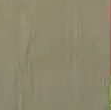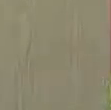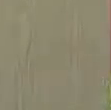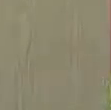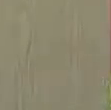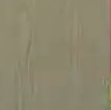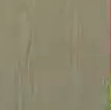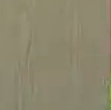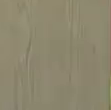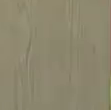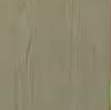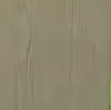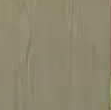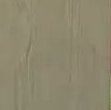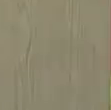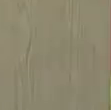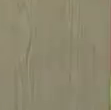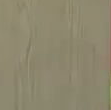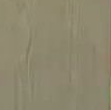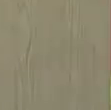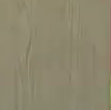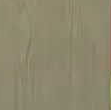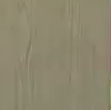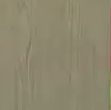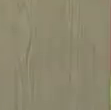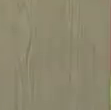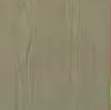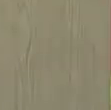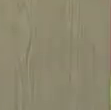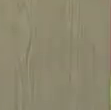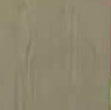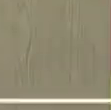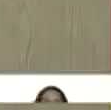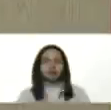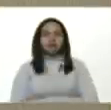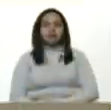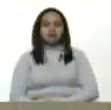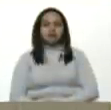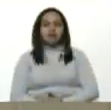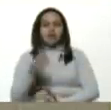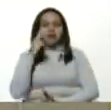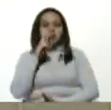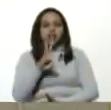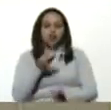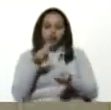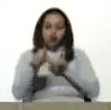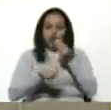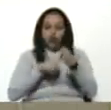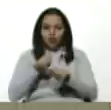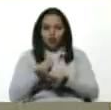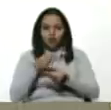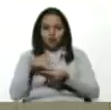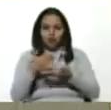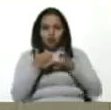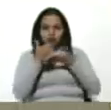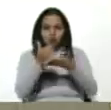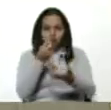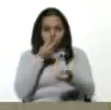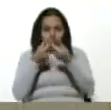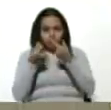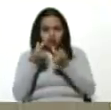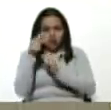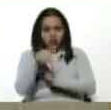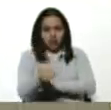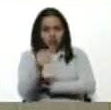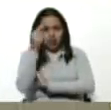revisando el día de hoy los protocolos de tratamiento, viendo cuál tratamiento puede ser de gran impacto. El día de